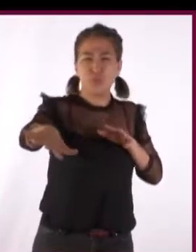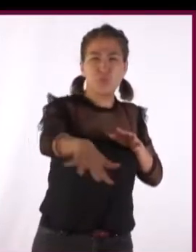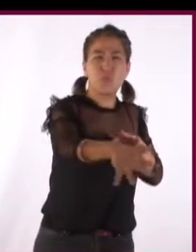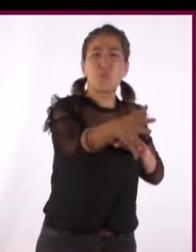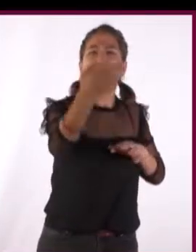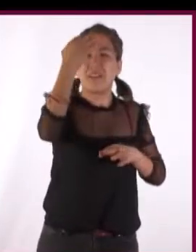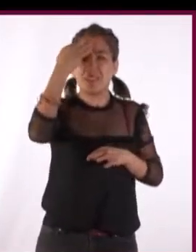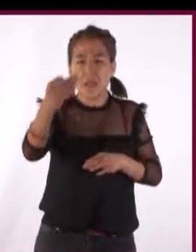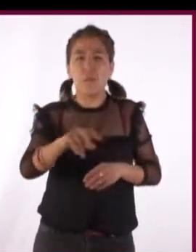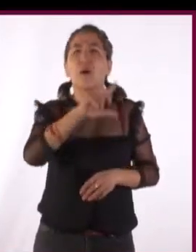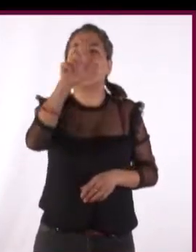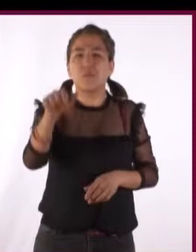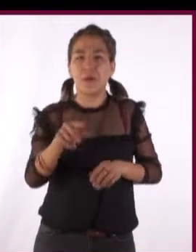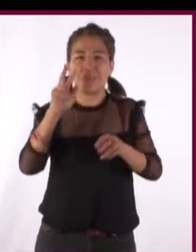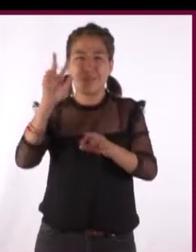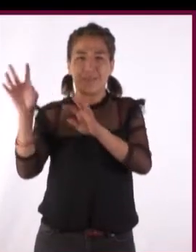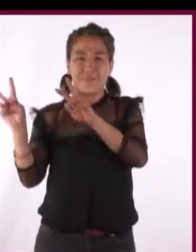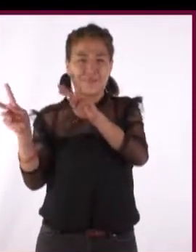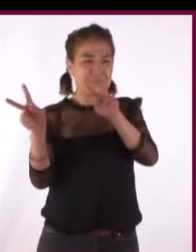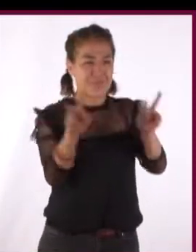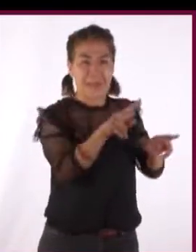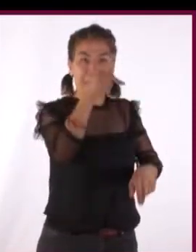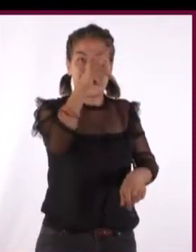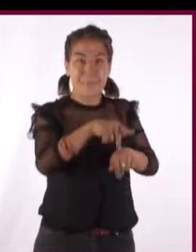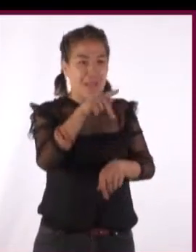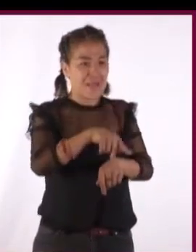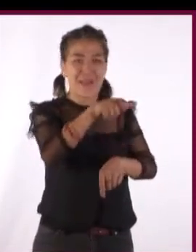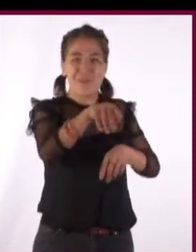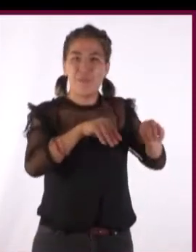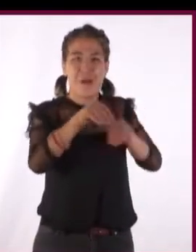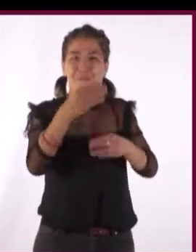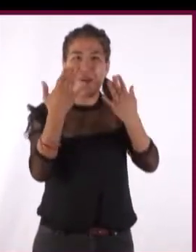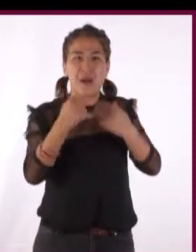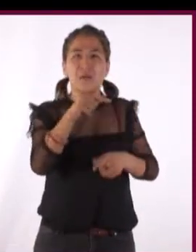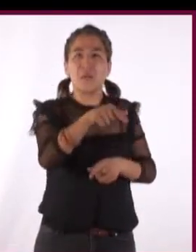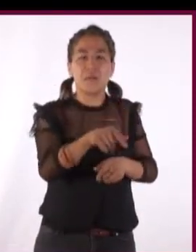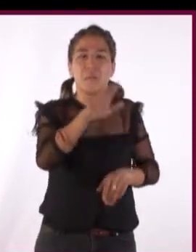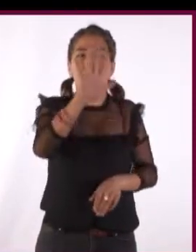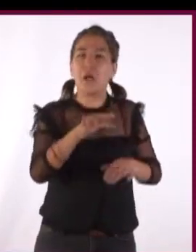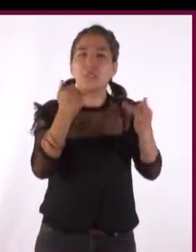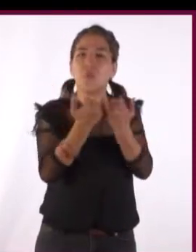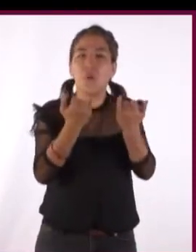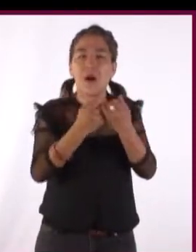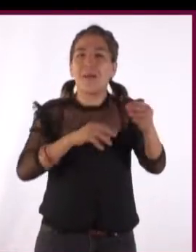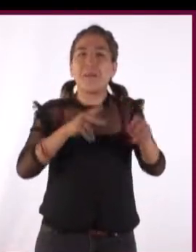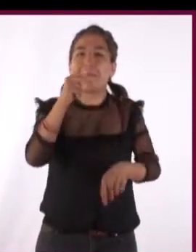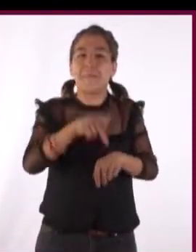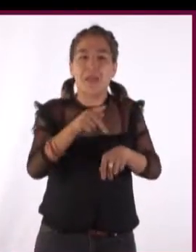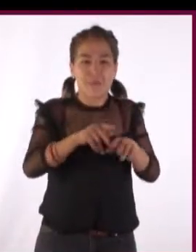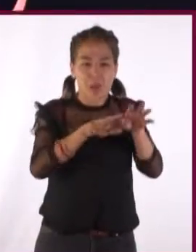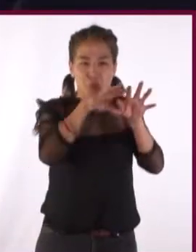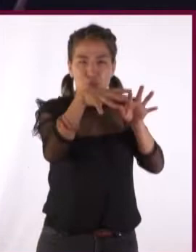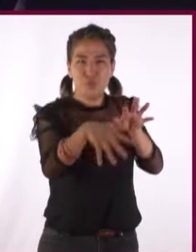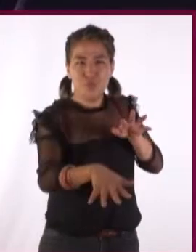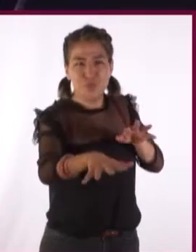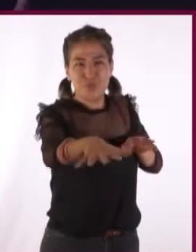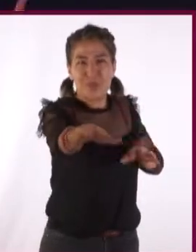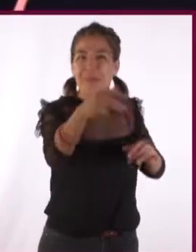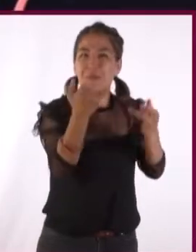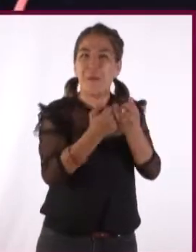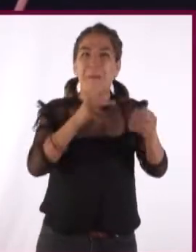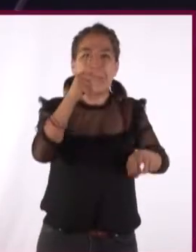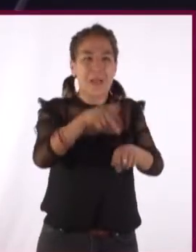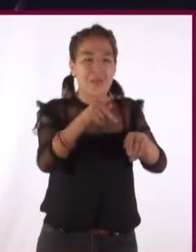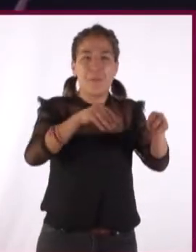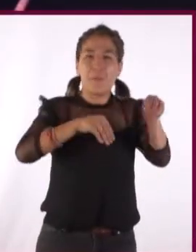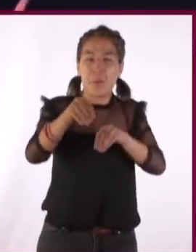tiempo y después al pasar la vista a las rocas estáticas, estas parecían seguir el curso del río. Mucho tiempo